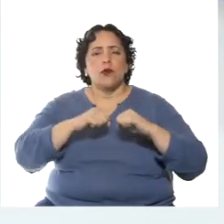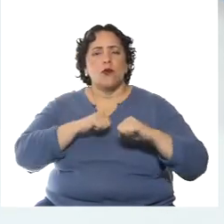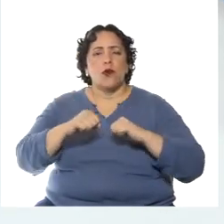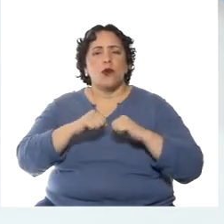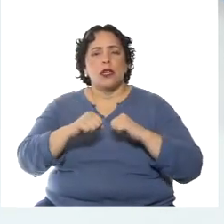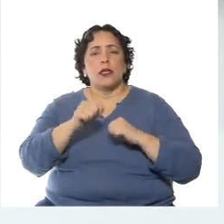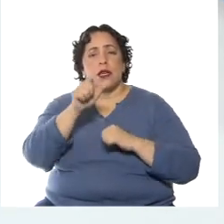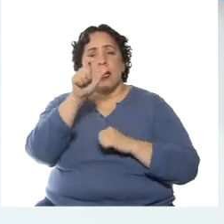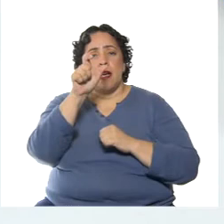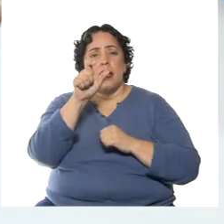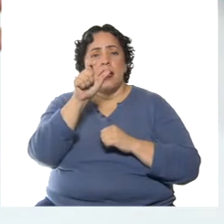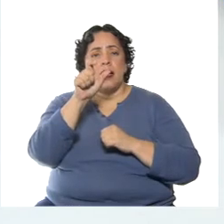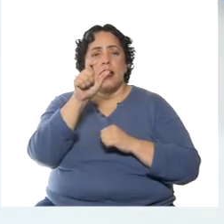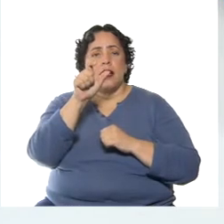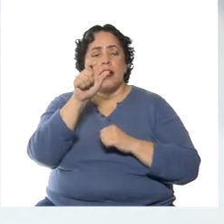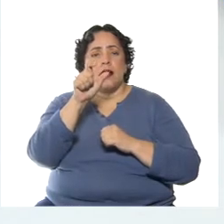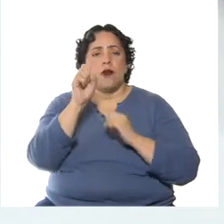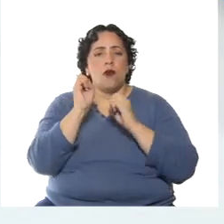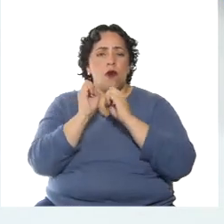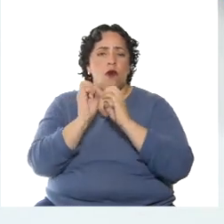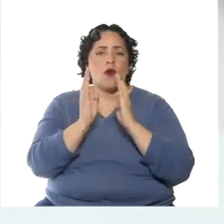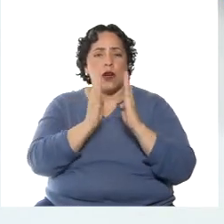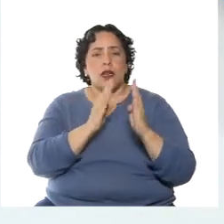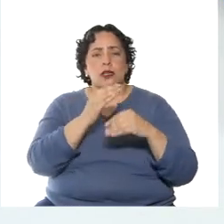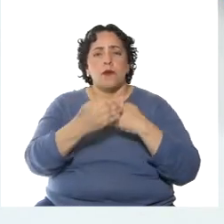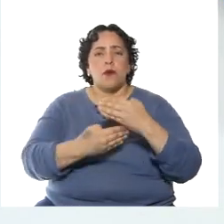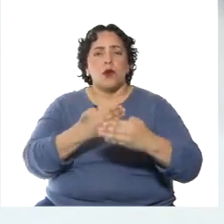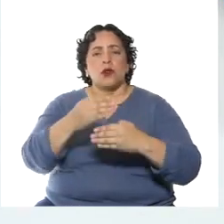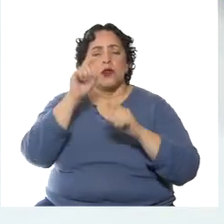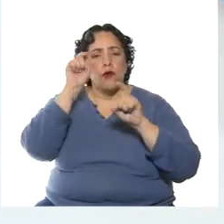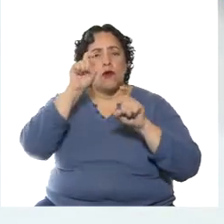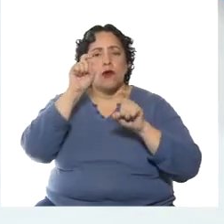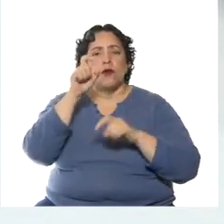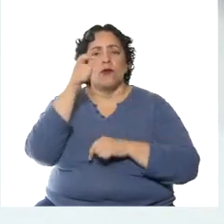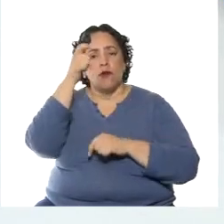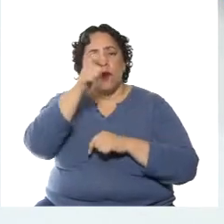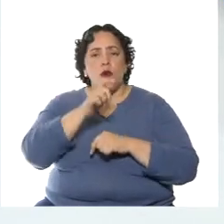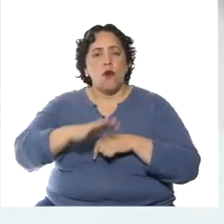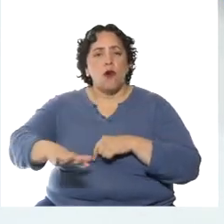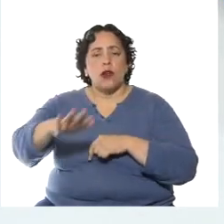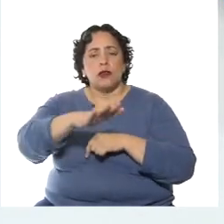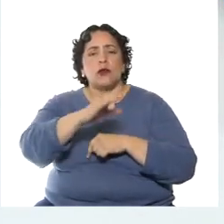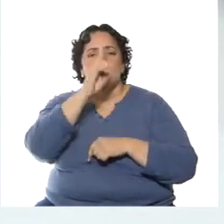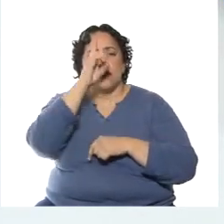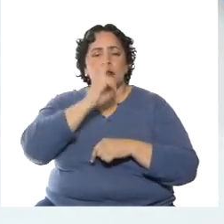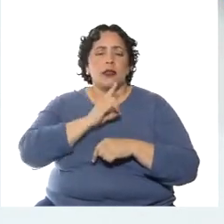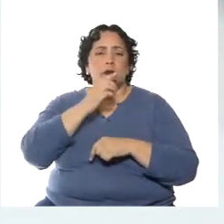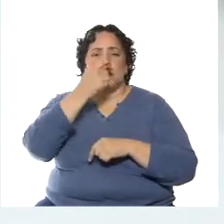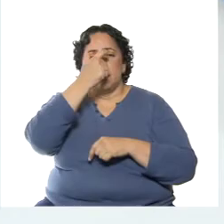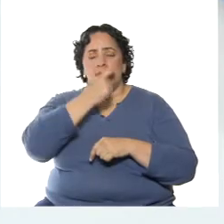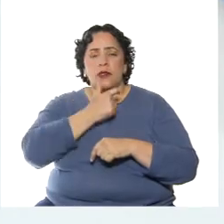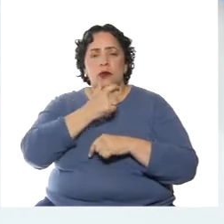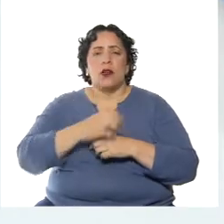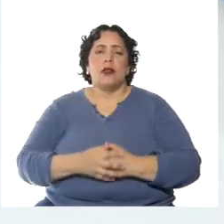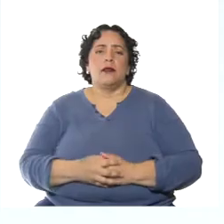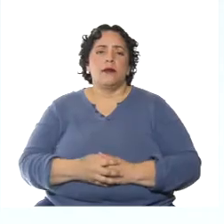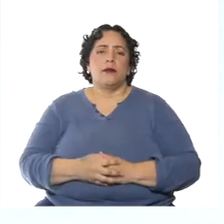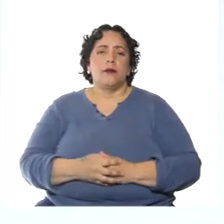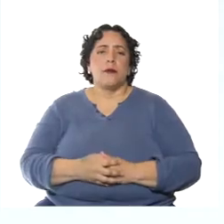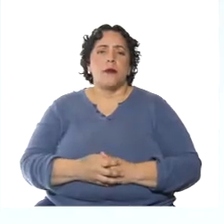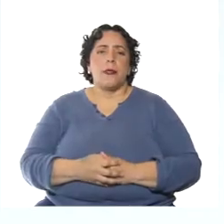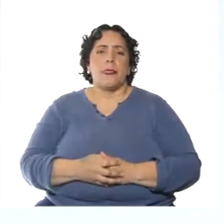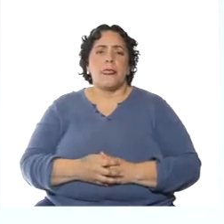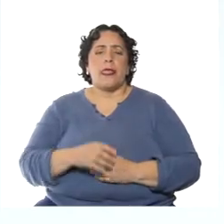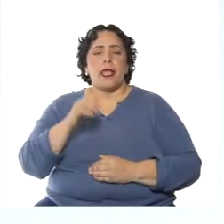movilidad para organizar ese proceso de formación de la población con deficiencias visuales. Así es, mi